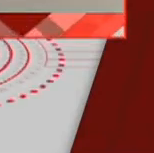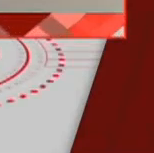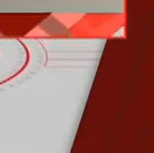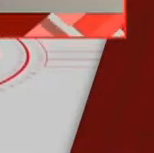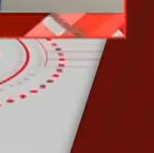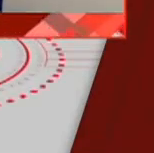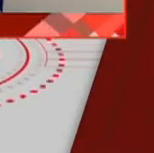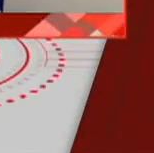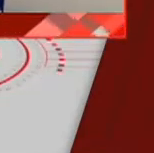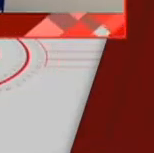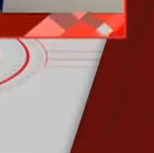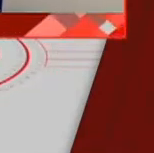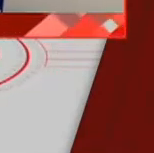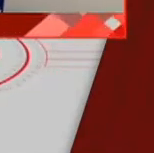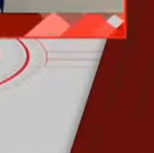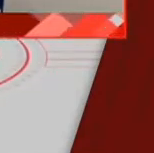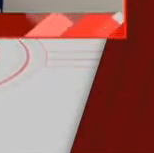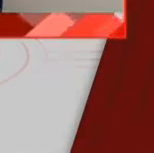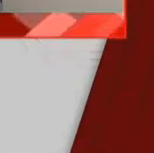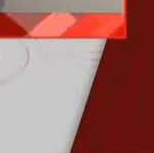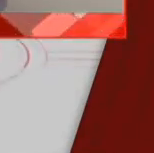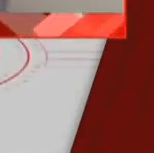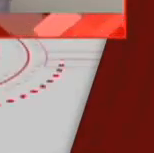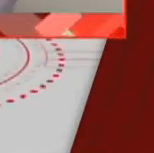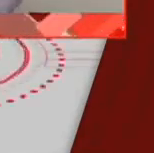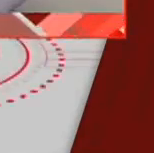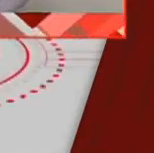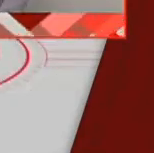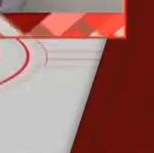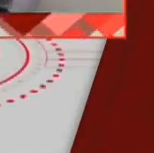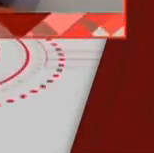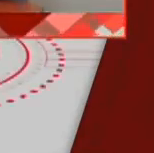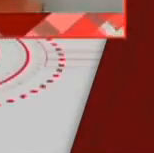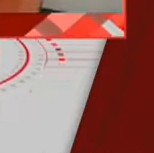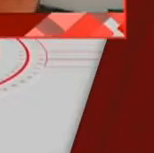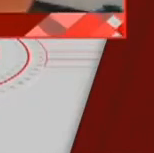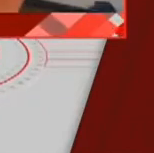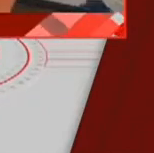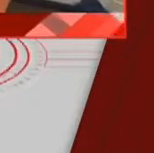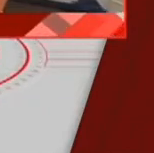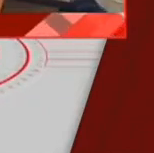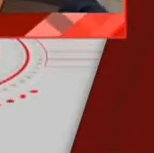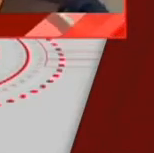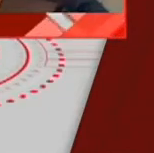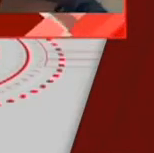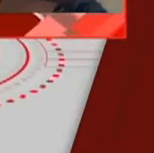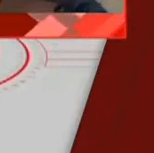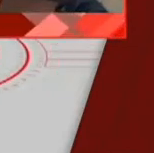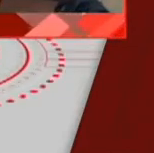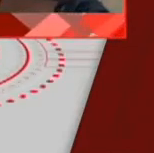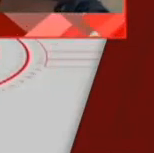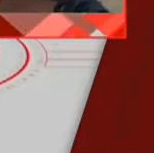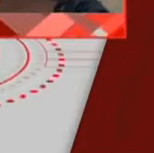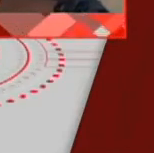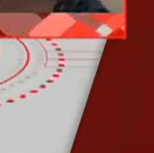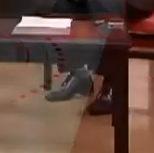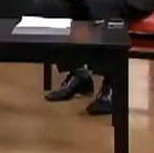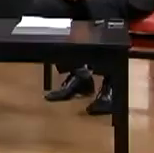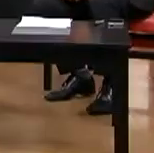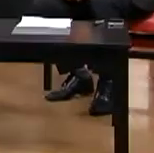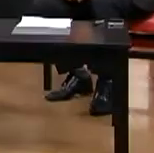solamente en el campo clínico, en el consultorio, sino en muchas otras áreas. ¿Qué tipos de psicologías existen y